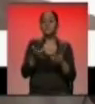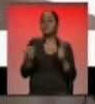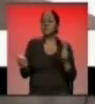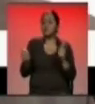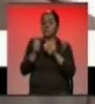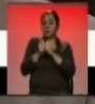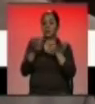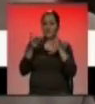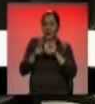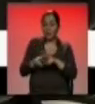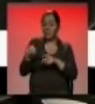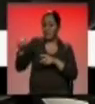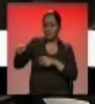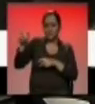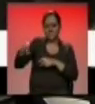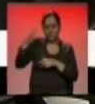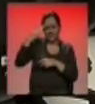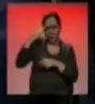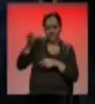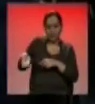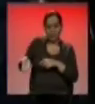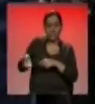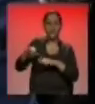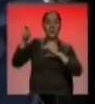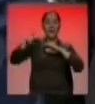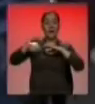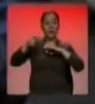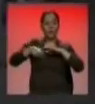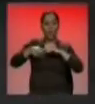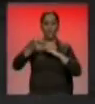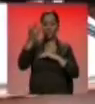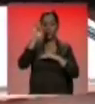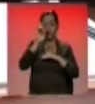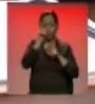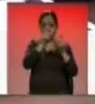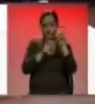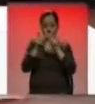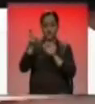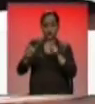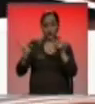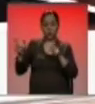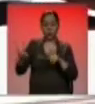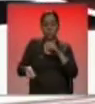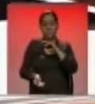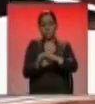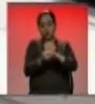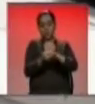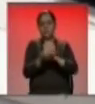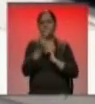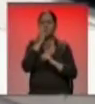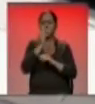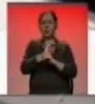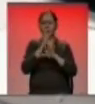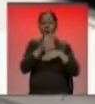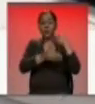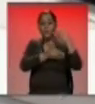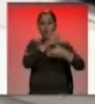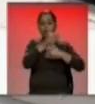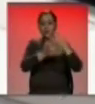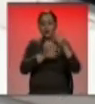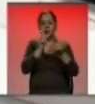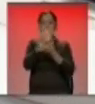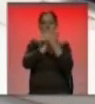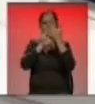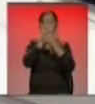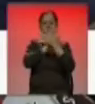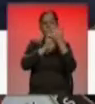una participación. Por su parte, abogados de los 18 acusados de cohecho alegan que el proceso tendría